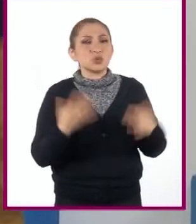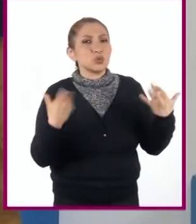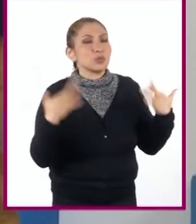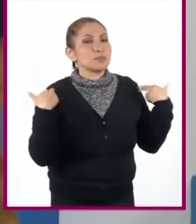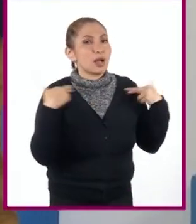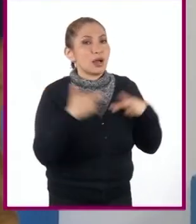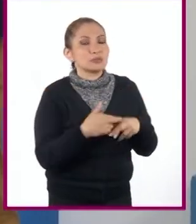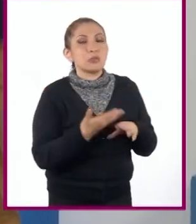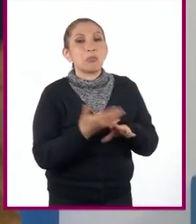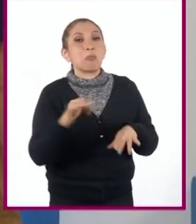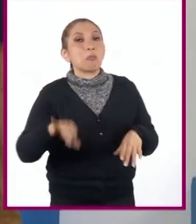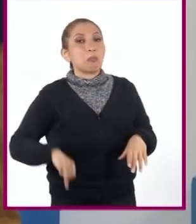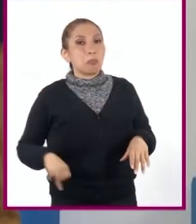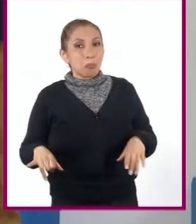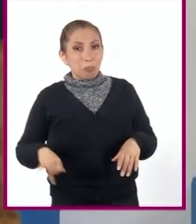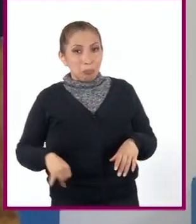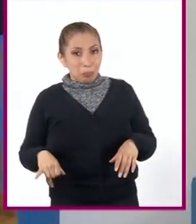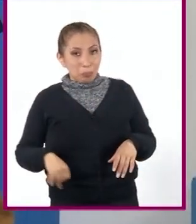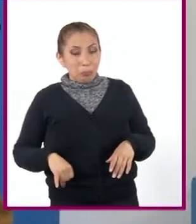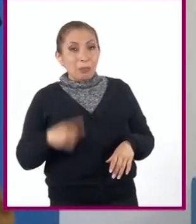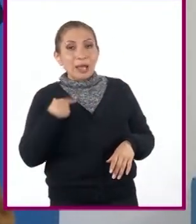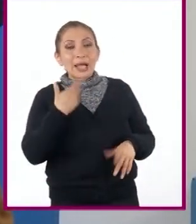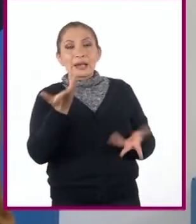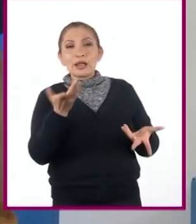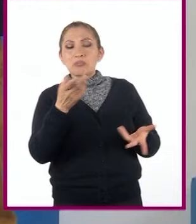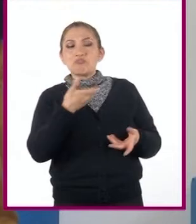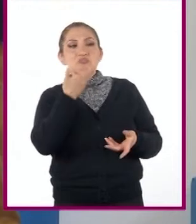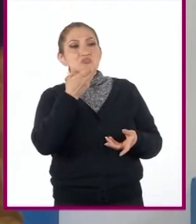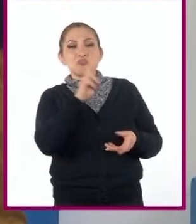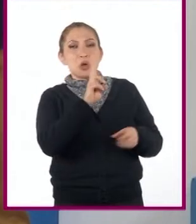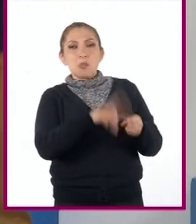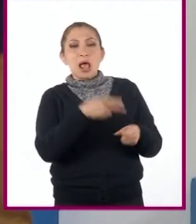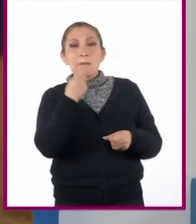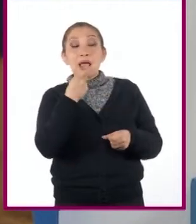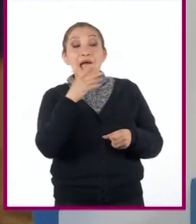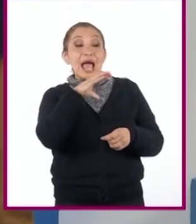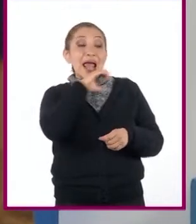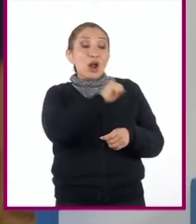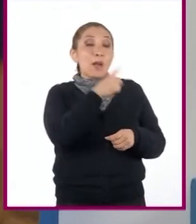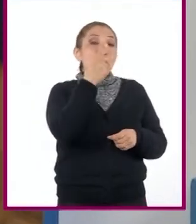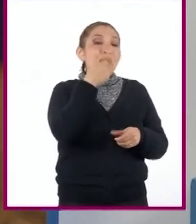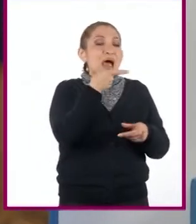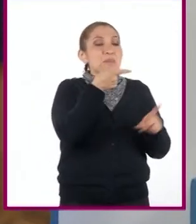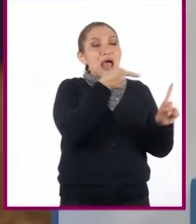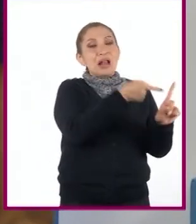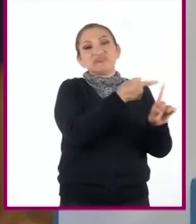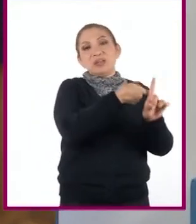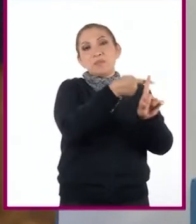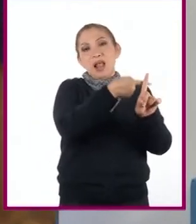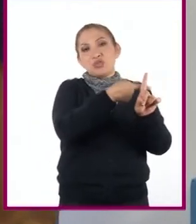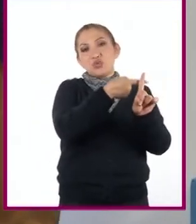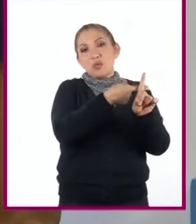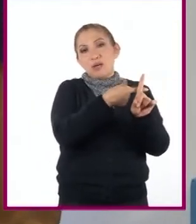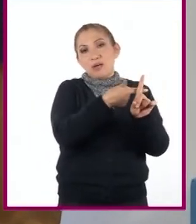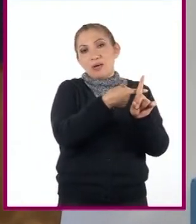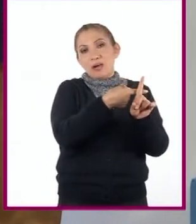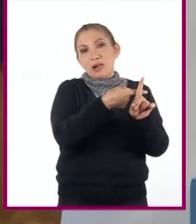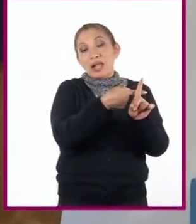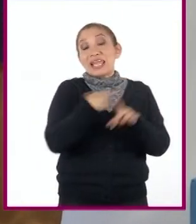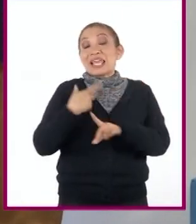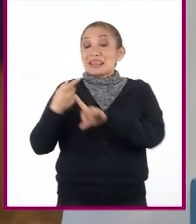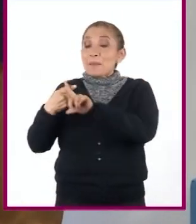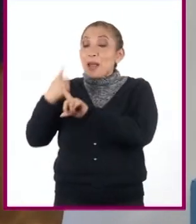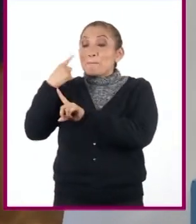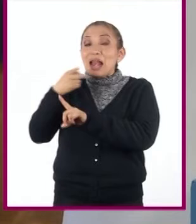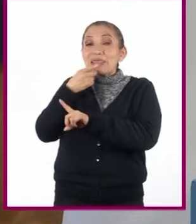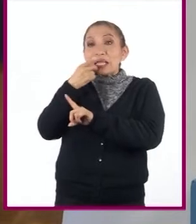todo esto fue muy interesante. En el lenguaje común utilizamos calor para referirnos a la temperatura y